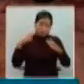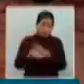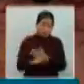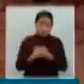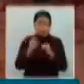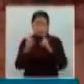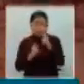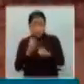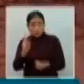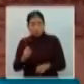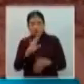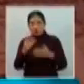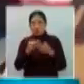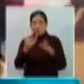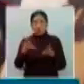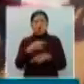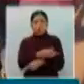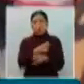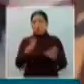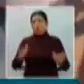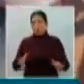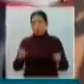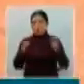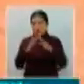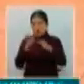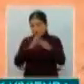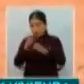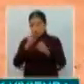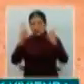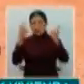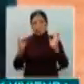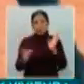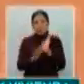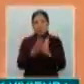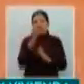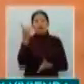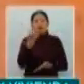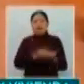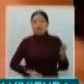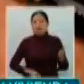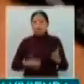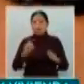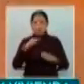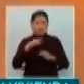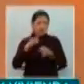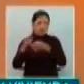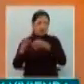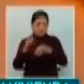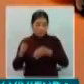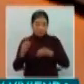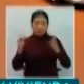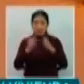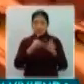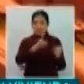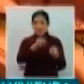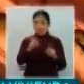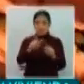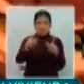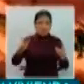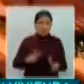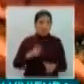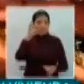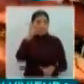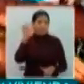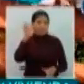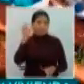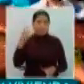través de su territorio, explicando lo que era el censo. Además, en esos lugares teníamos que recurrir